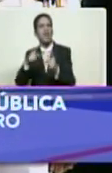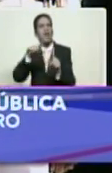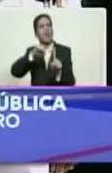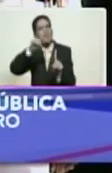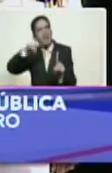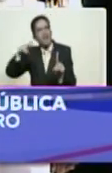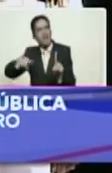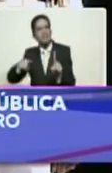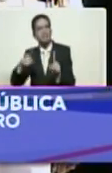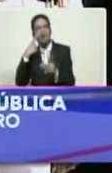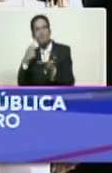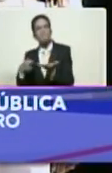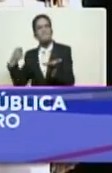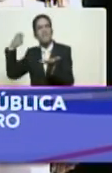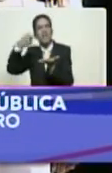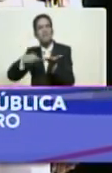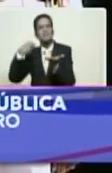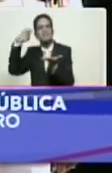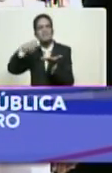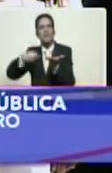energético, financiero,